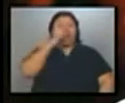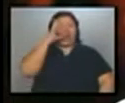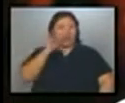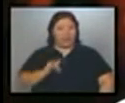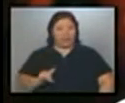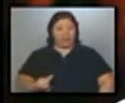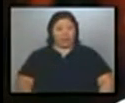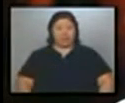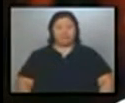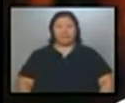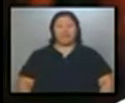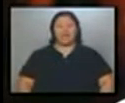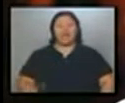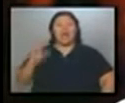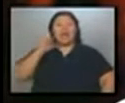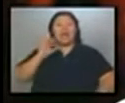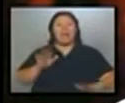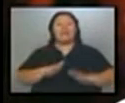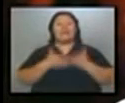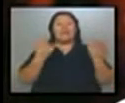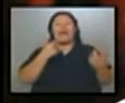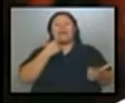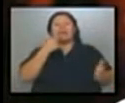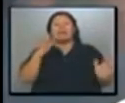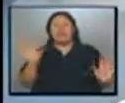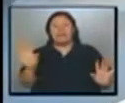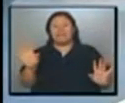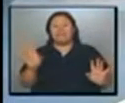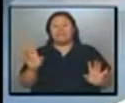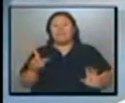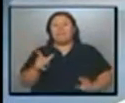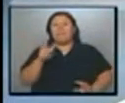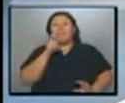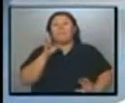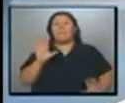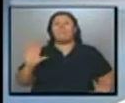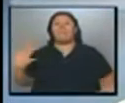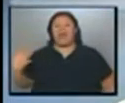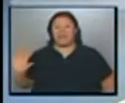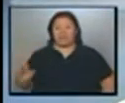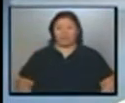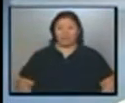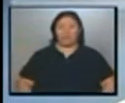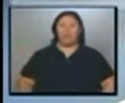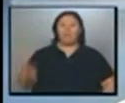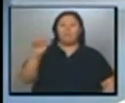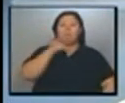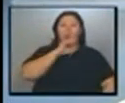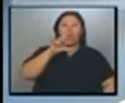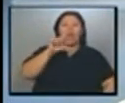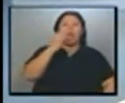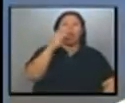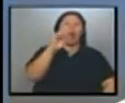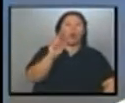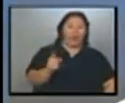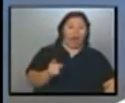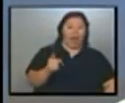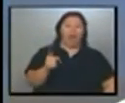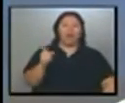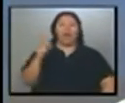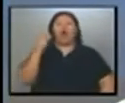lanza con una hipótesis fuerte. ¿Quieren saber cuál es la hipótesis? ¿Cuál? Ellos dicen que estos chicos fueron